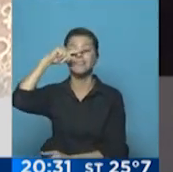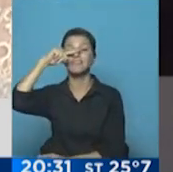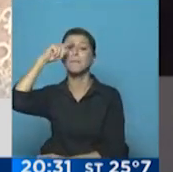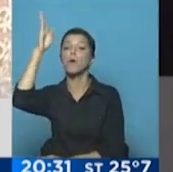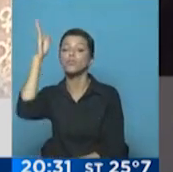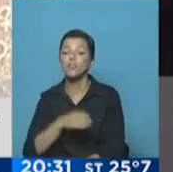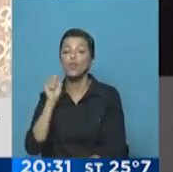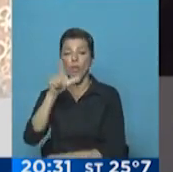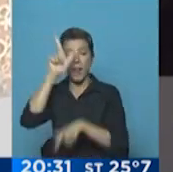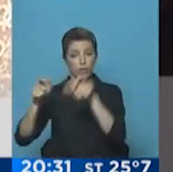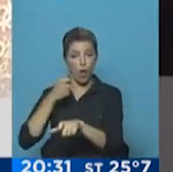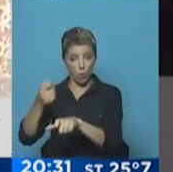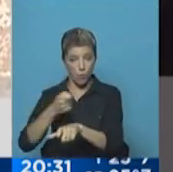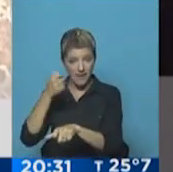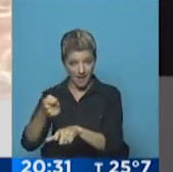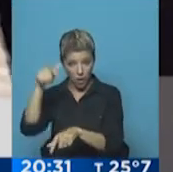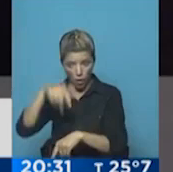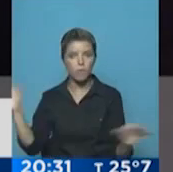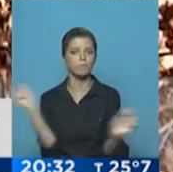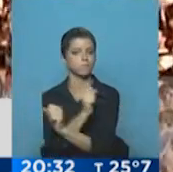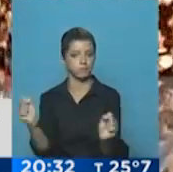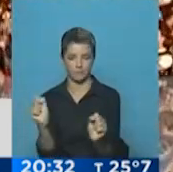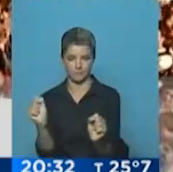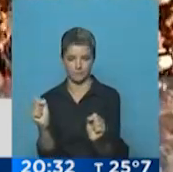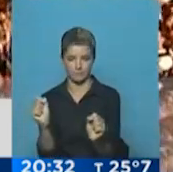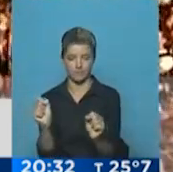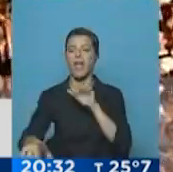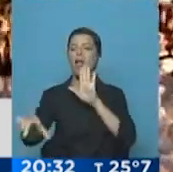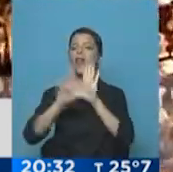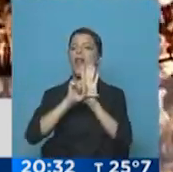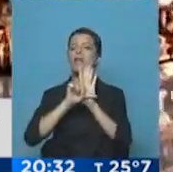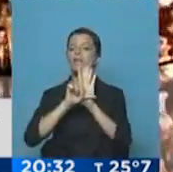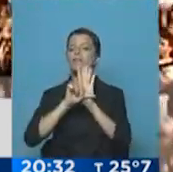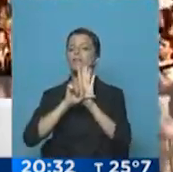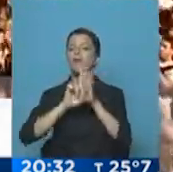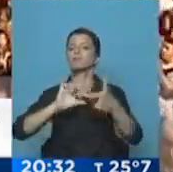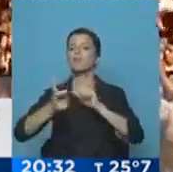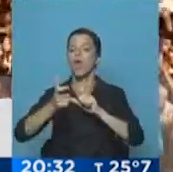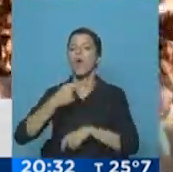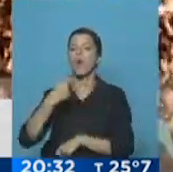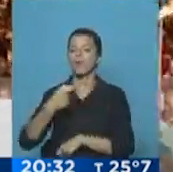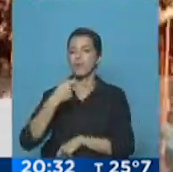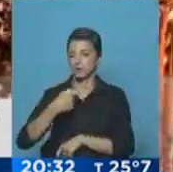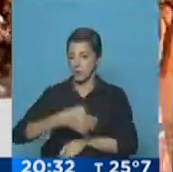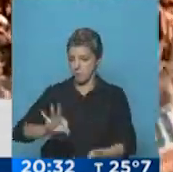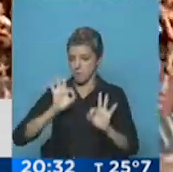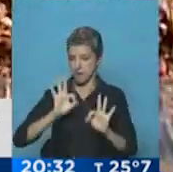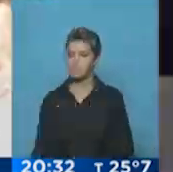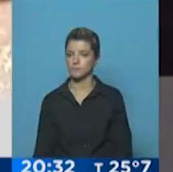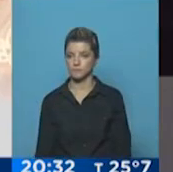97% de la población argentina con una ley de movilidad jubilatoria ejemplar en el